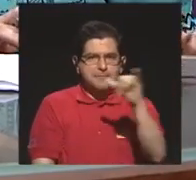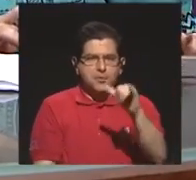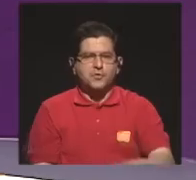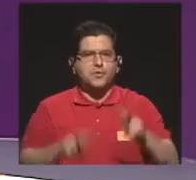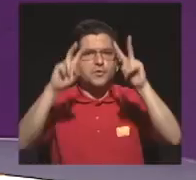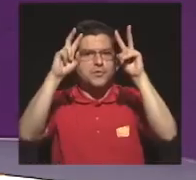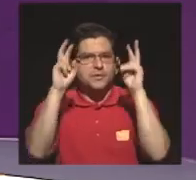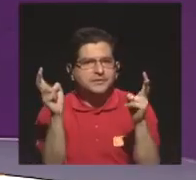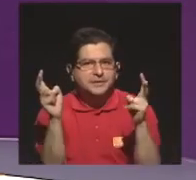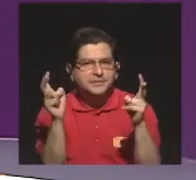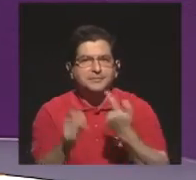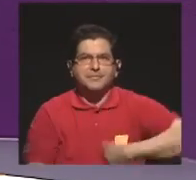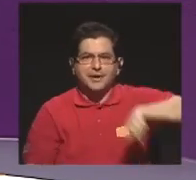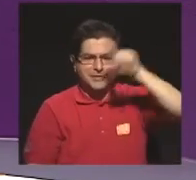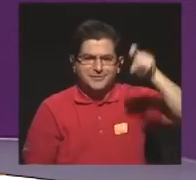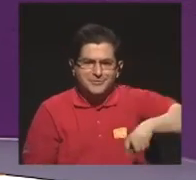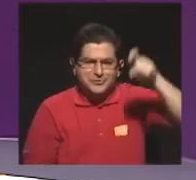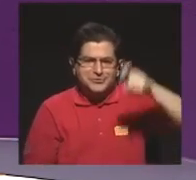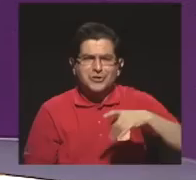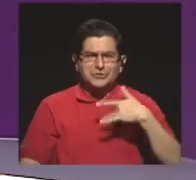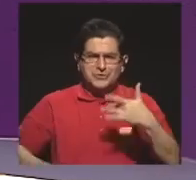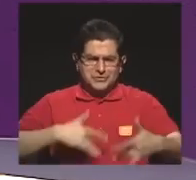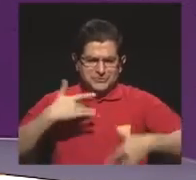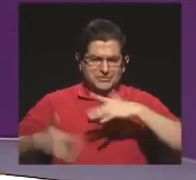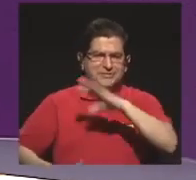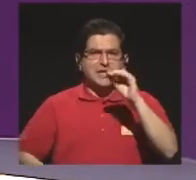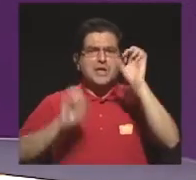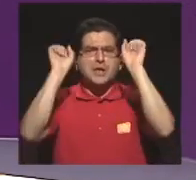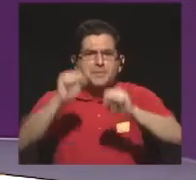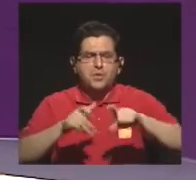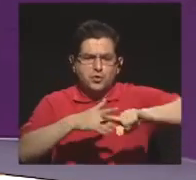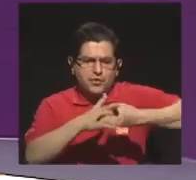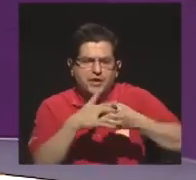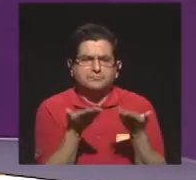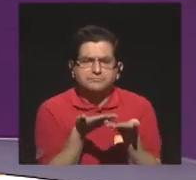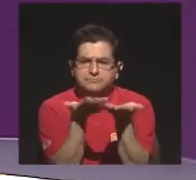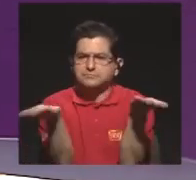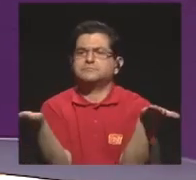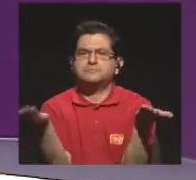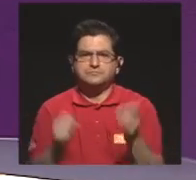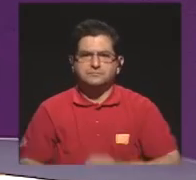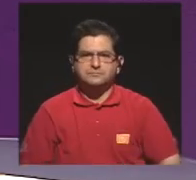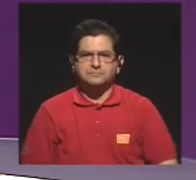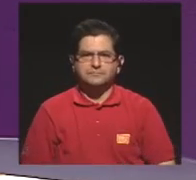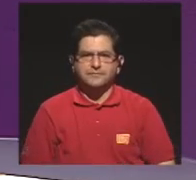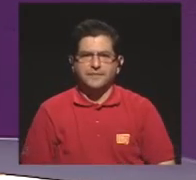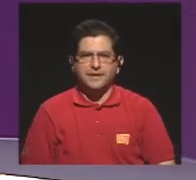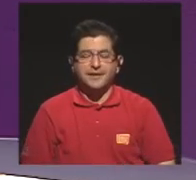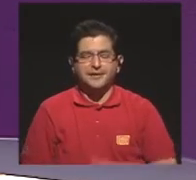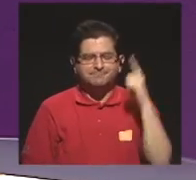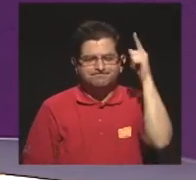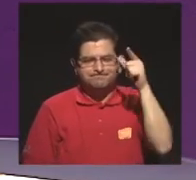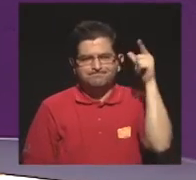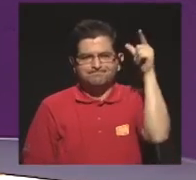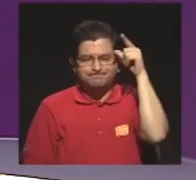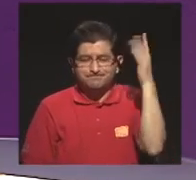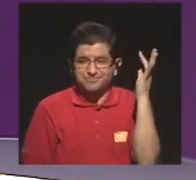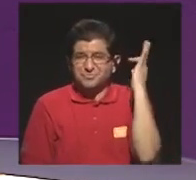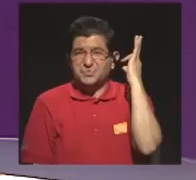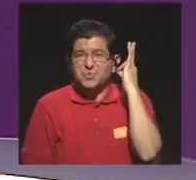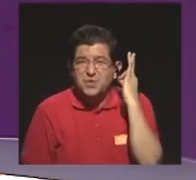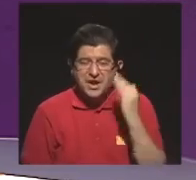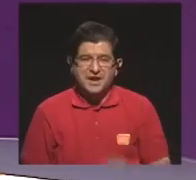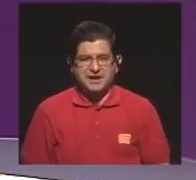un tema en la cual necesitamos sensibilizar y generar herramientas. En ese sentido, evidentemente, mujeres